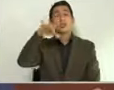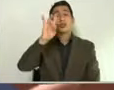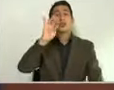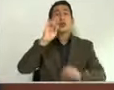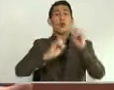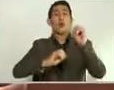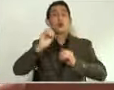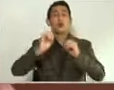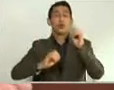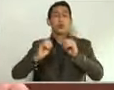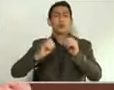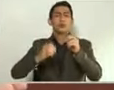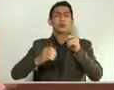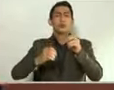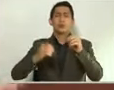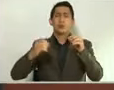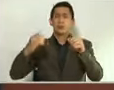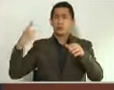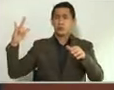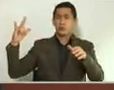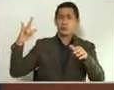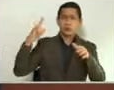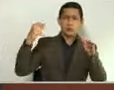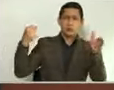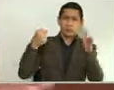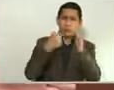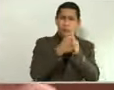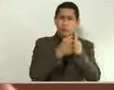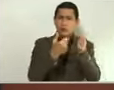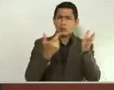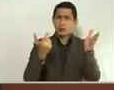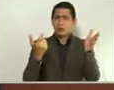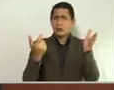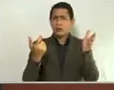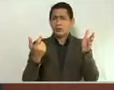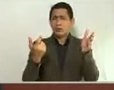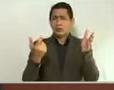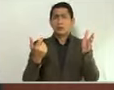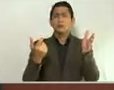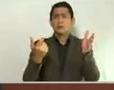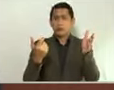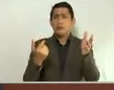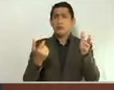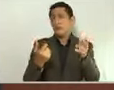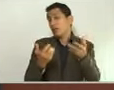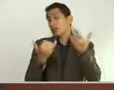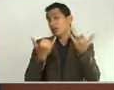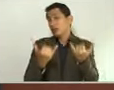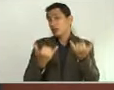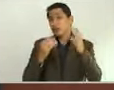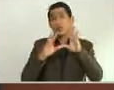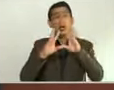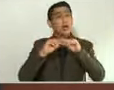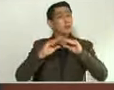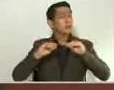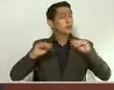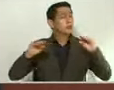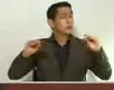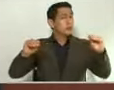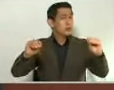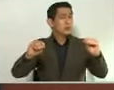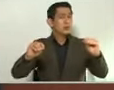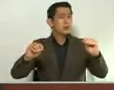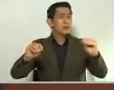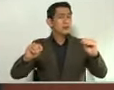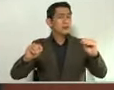fue testigo, casi presencial. Y se viene además de la mano el tema que ahora pues se ha explotado mucho, el de